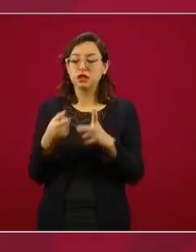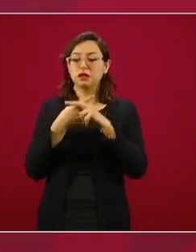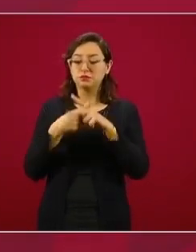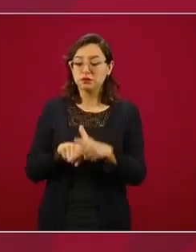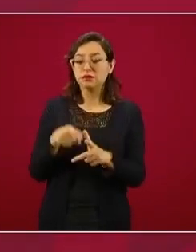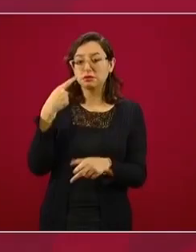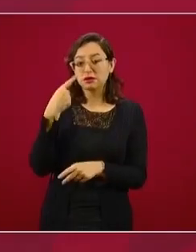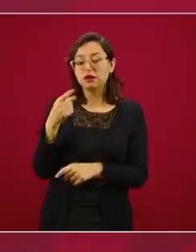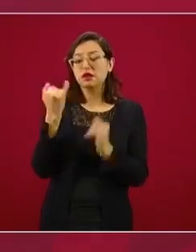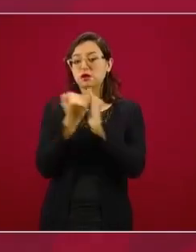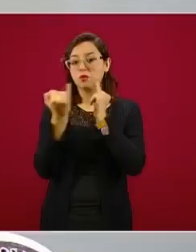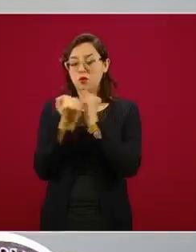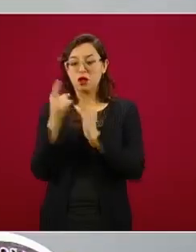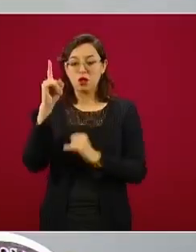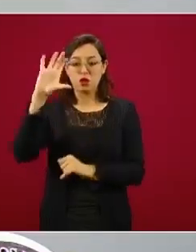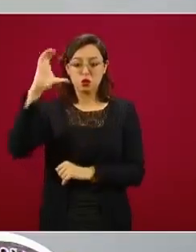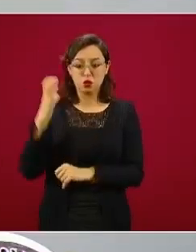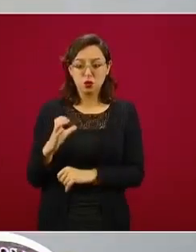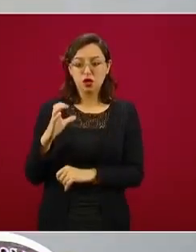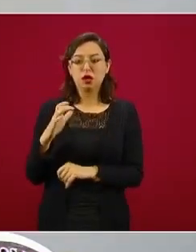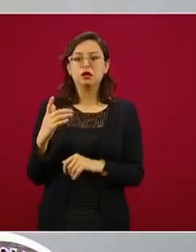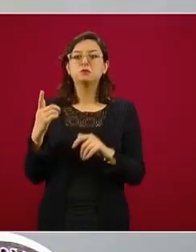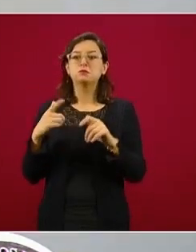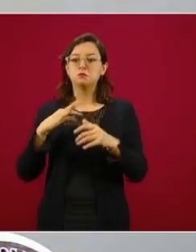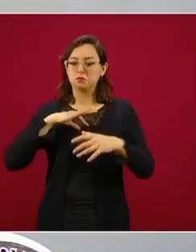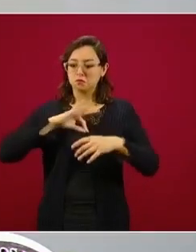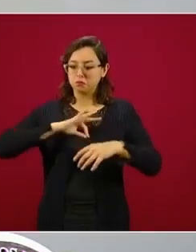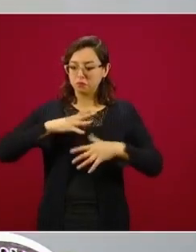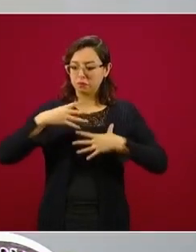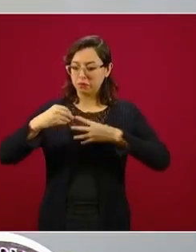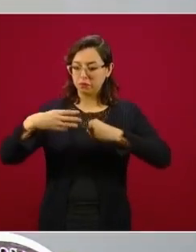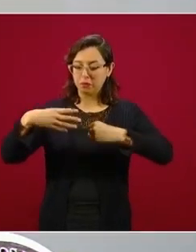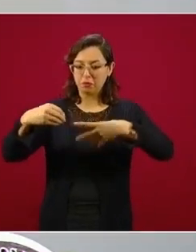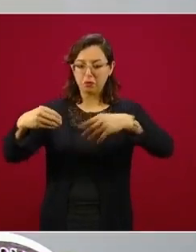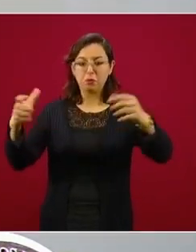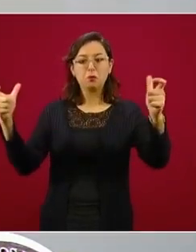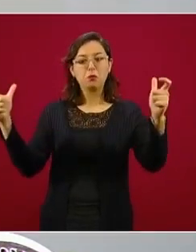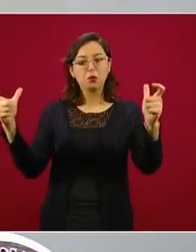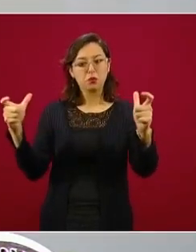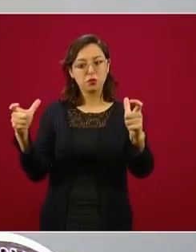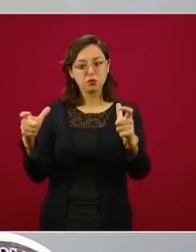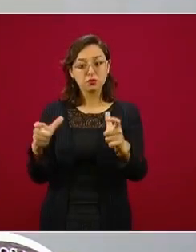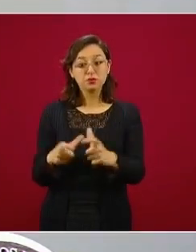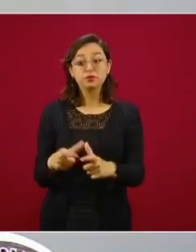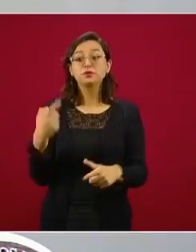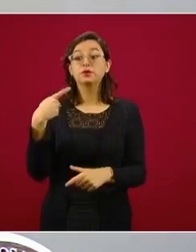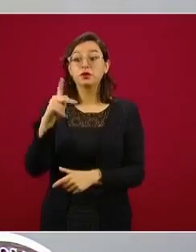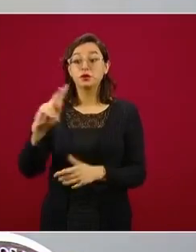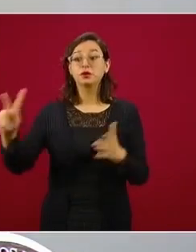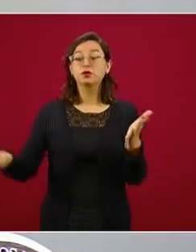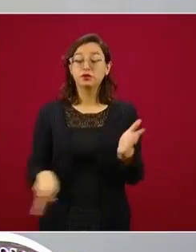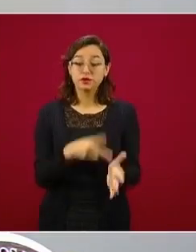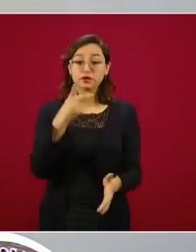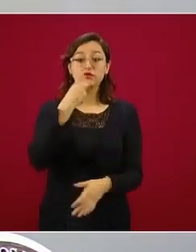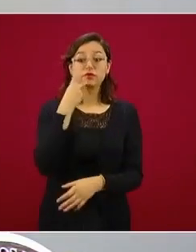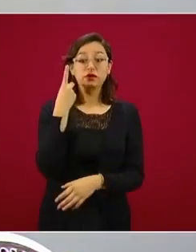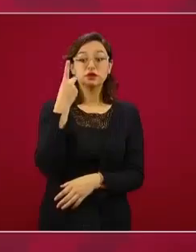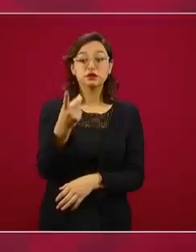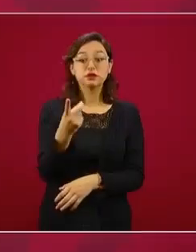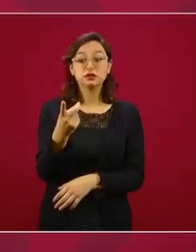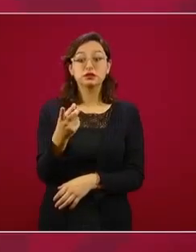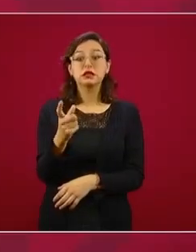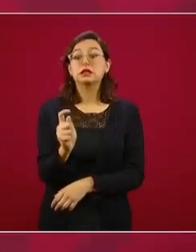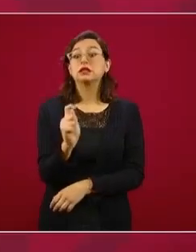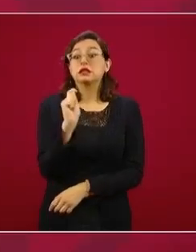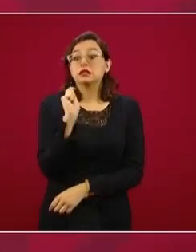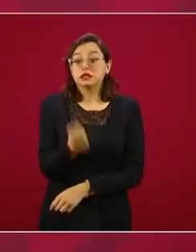en Culiacán, Sinaloa, empiezan a bajar la intensidad de transmisión. Pero reiteramos, esto no quiere